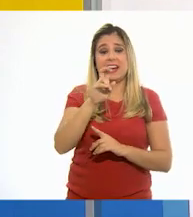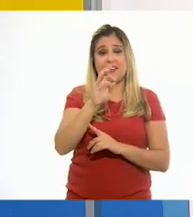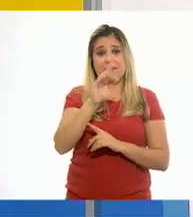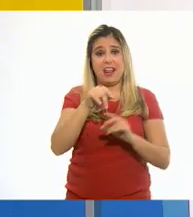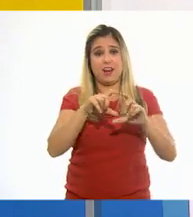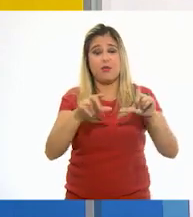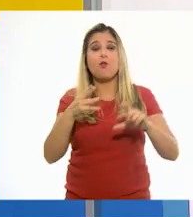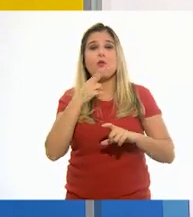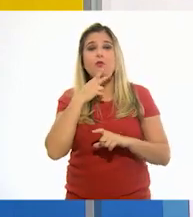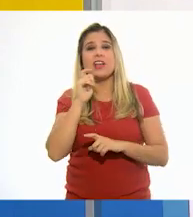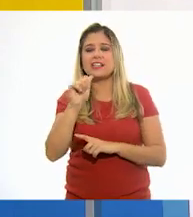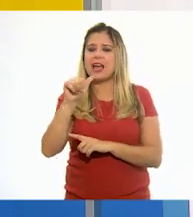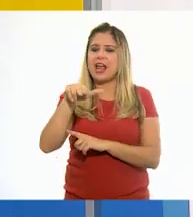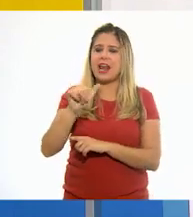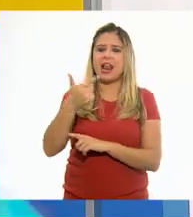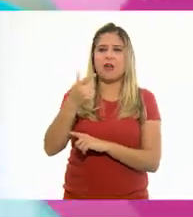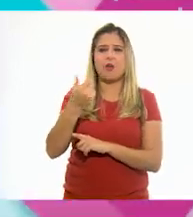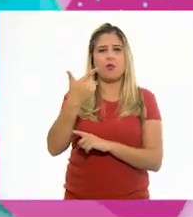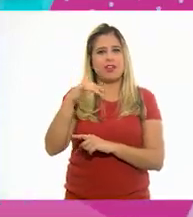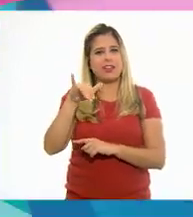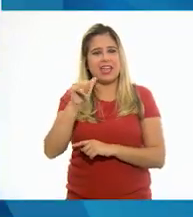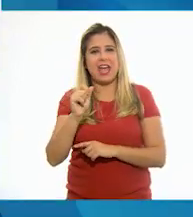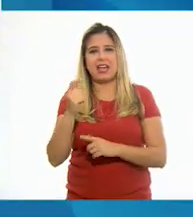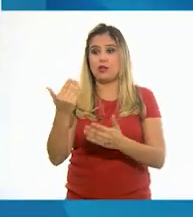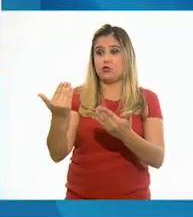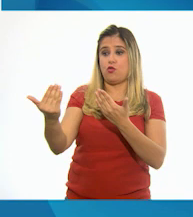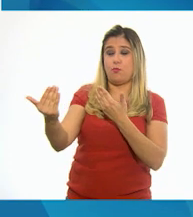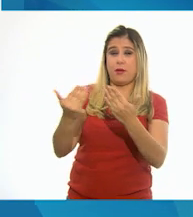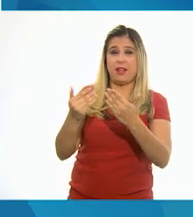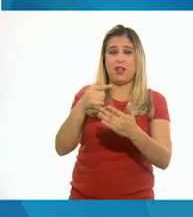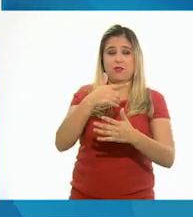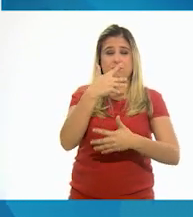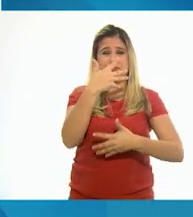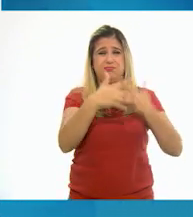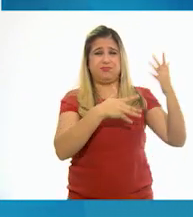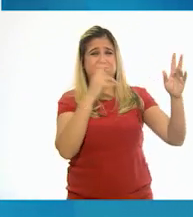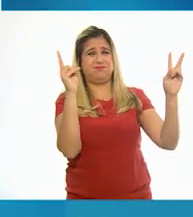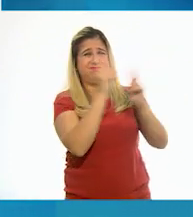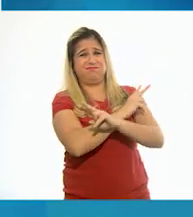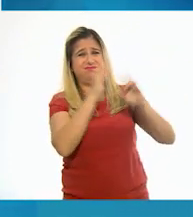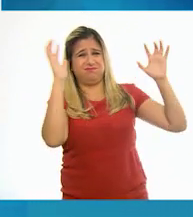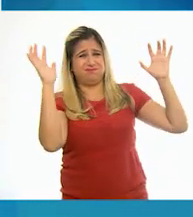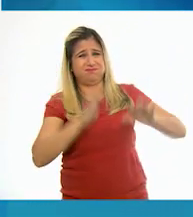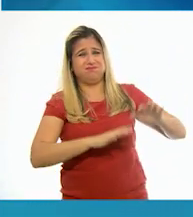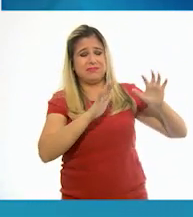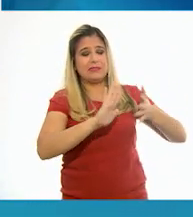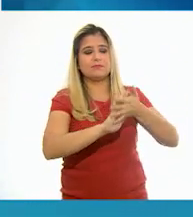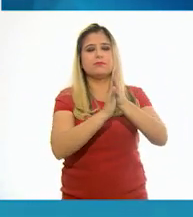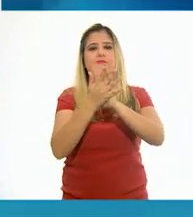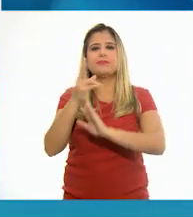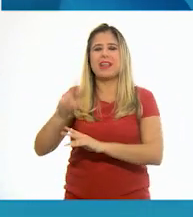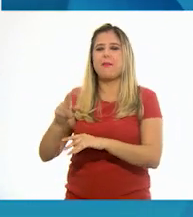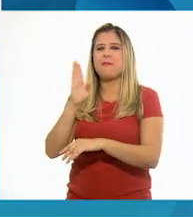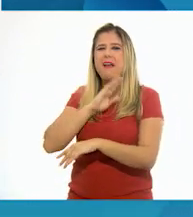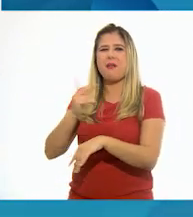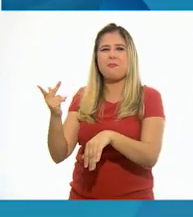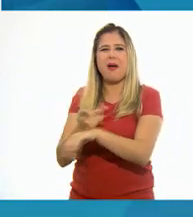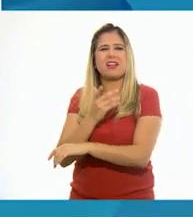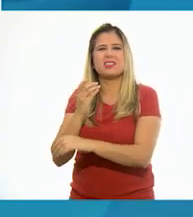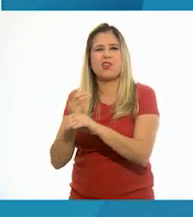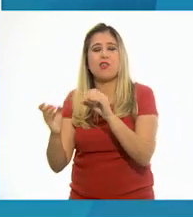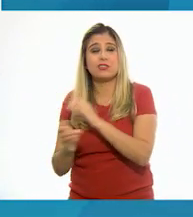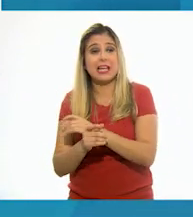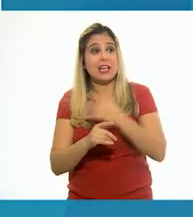uso de la analogía, ya que comparamos la tormenta con algo malo que está pasando y al sol con una solución